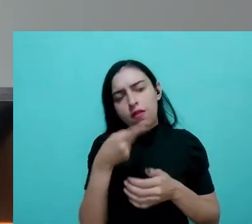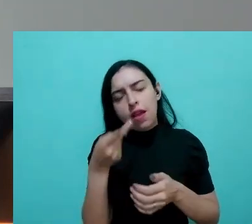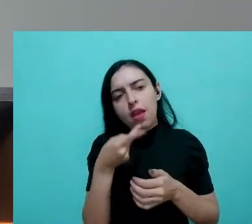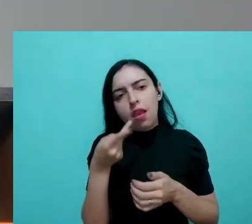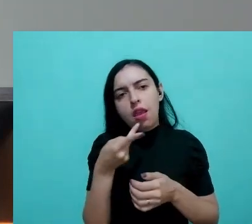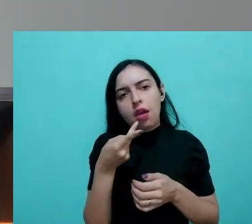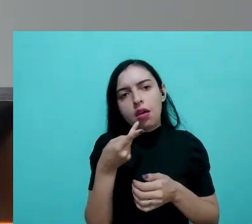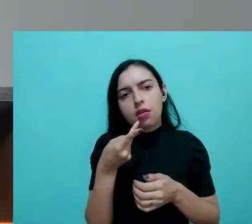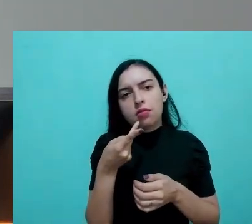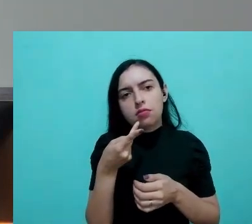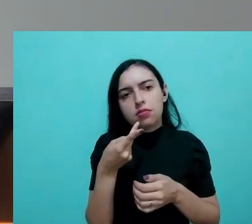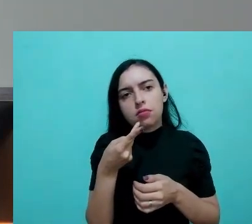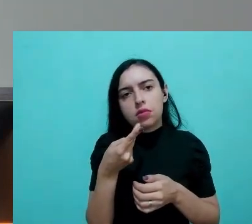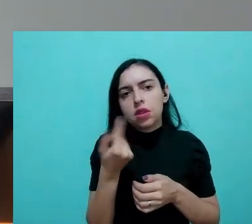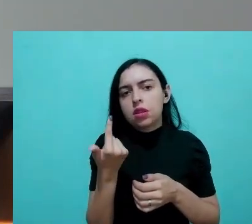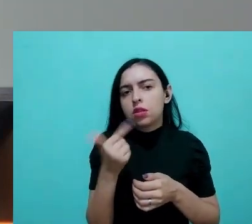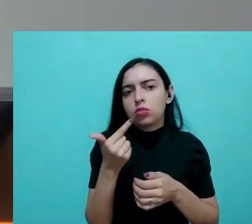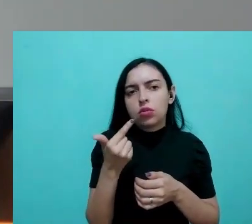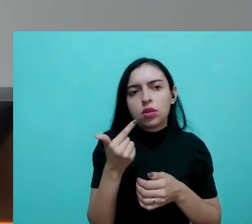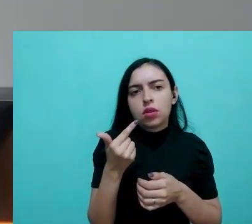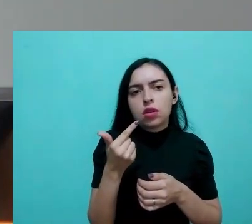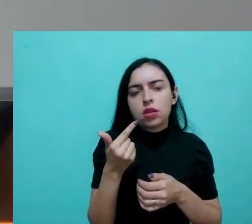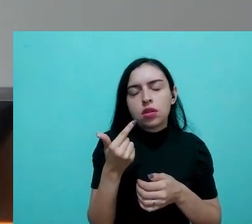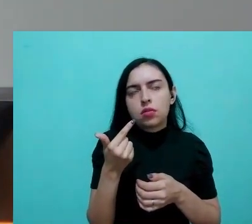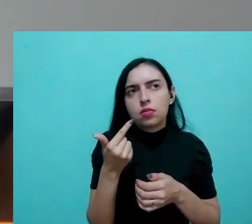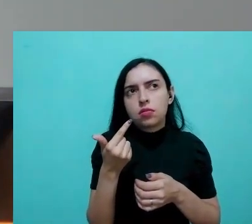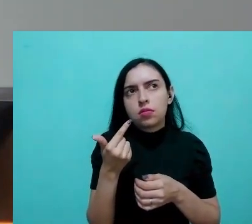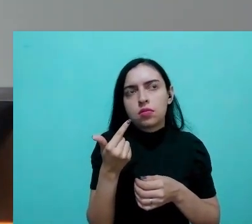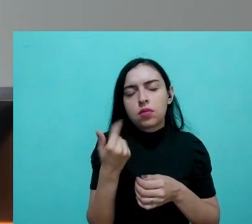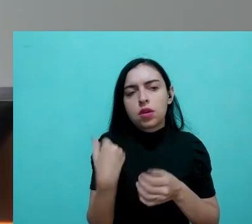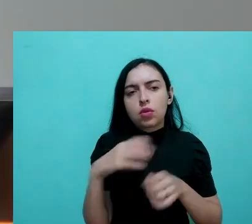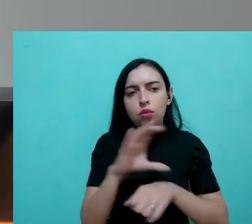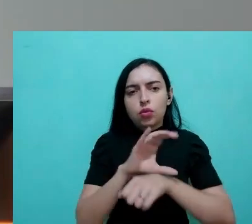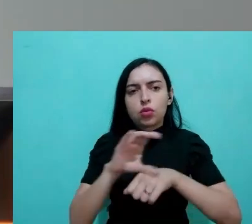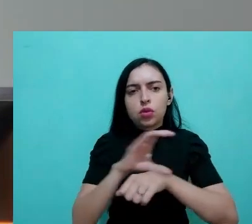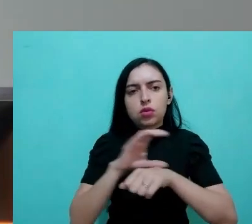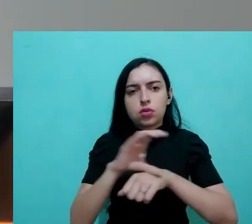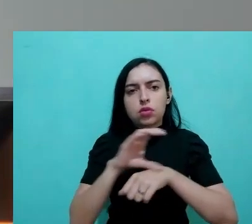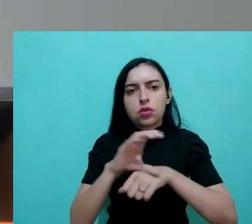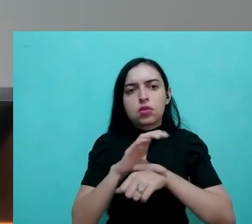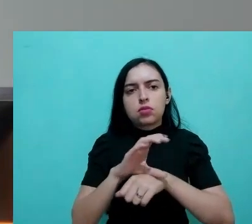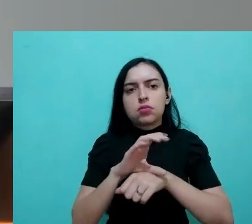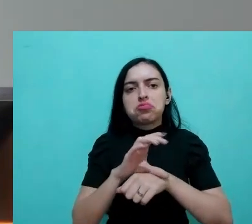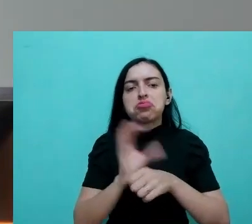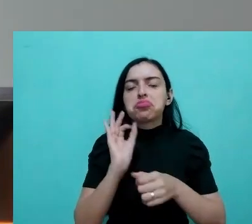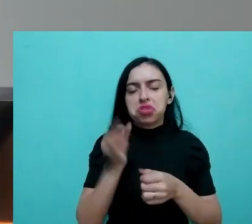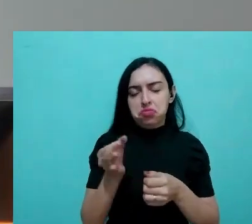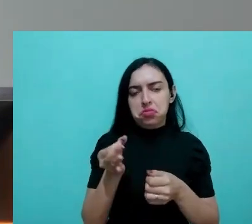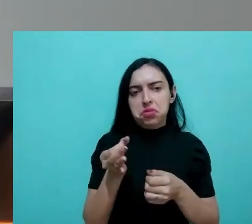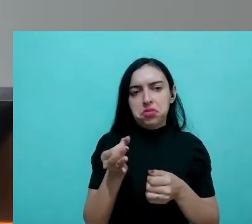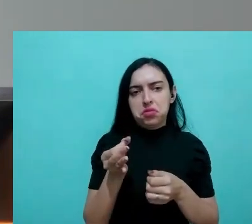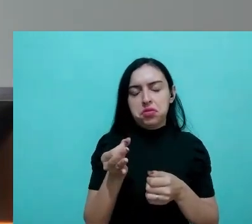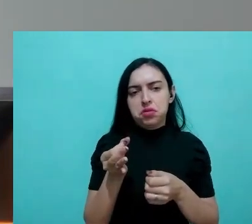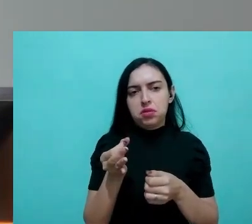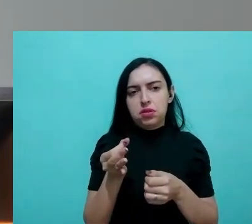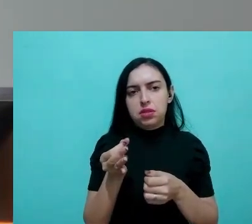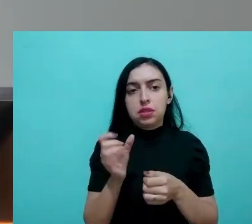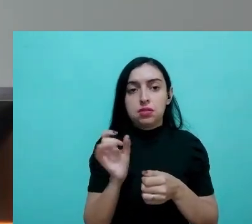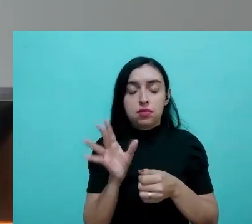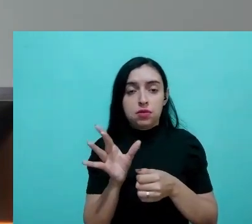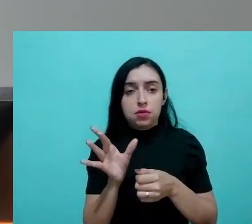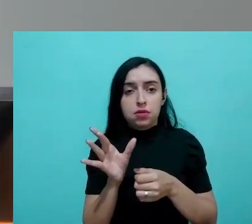no teníamos ganas de que las constituciones se aplicasen, pero sin un